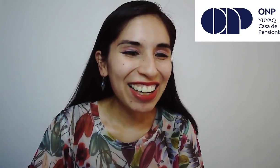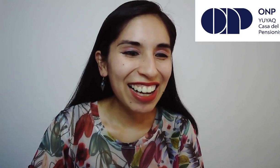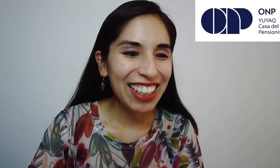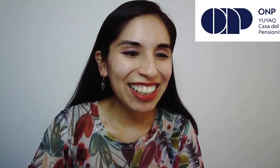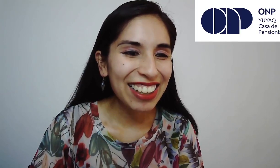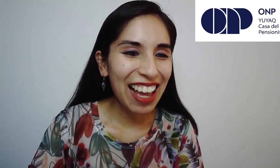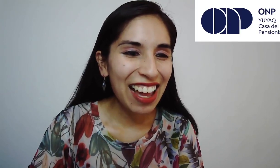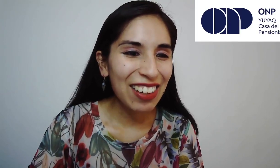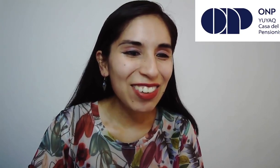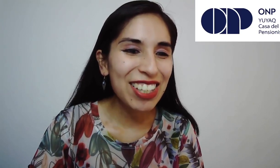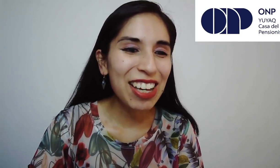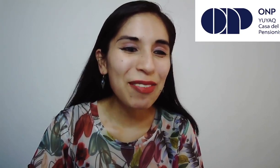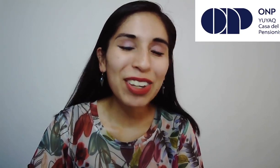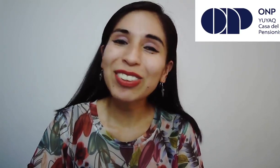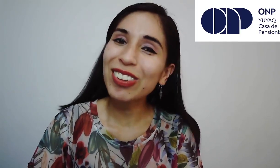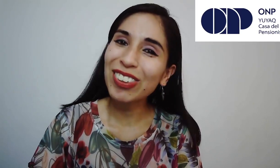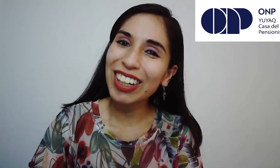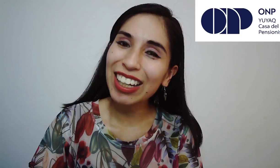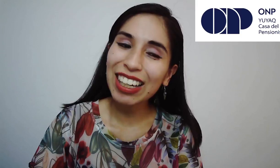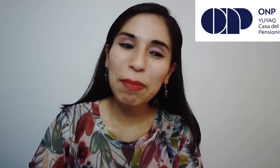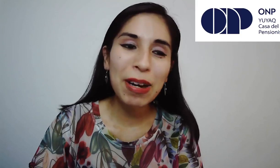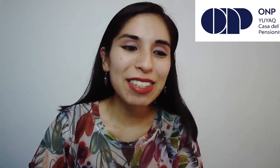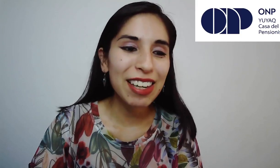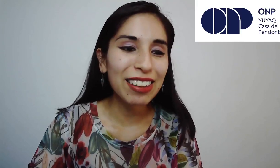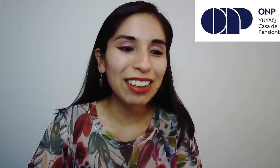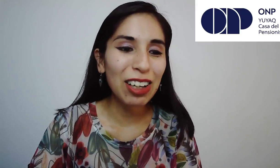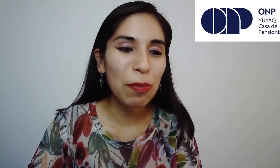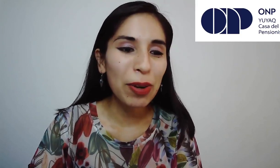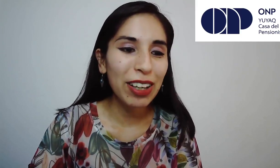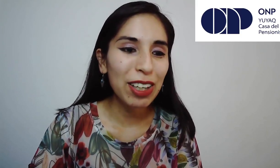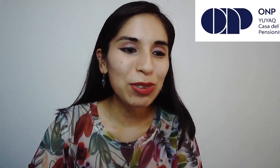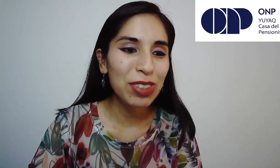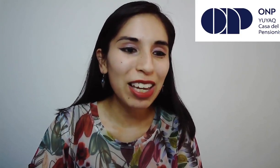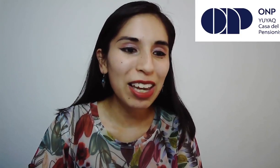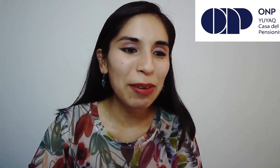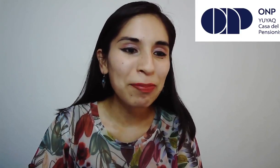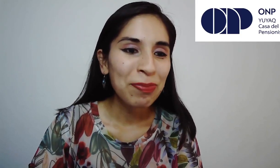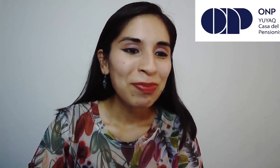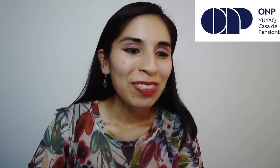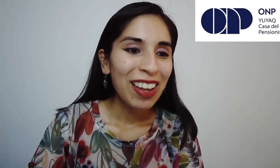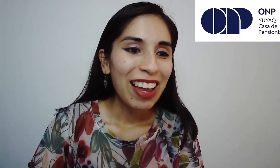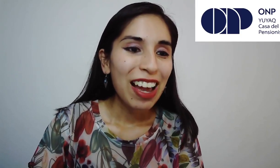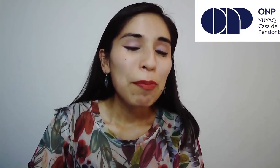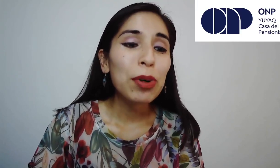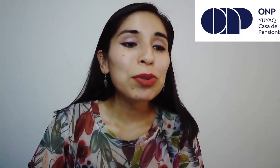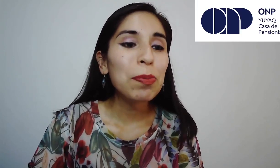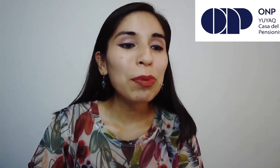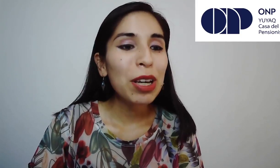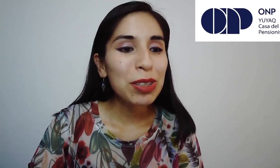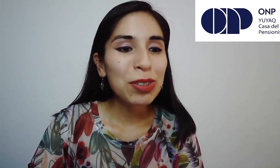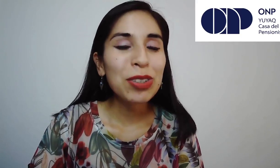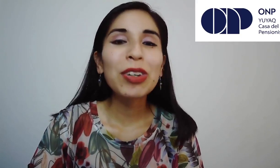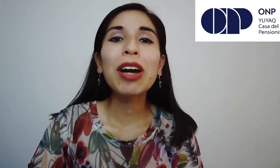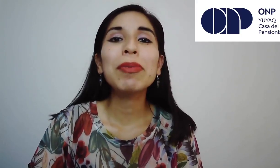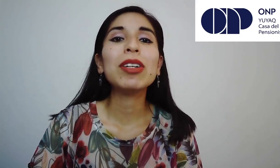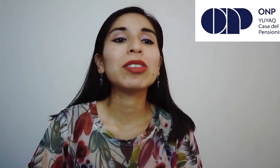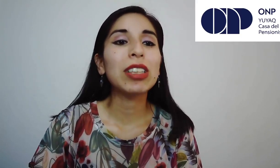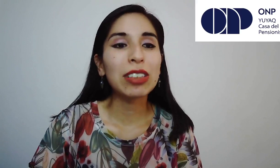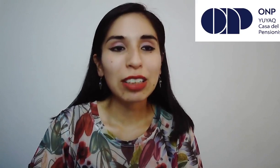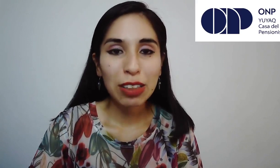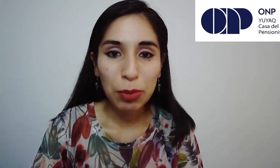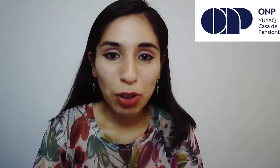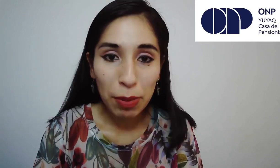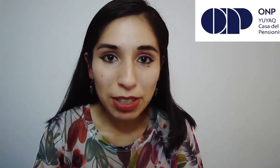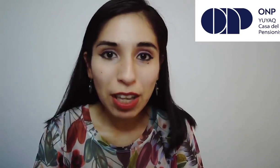está margarita luis alberto rodríguez qué placer tenerlo por aquí usted por supuesto señor gabino